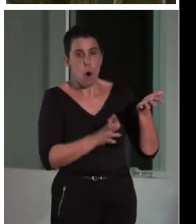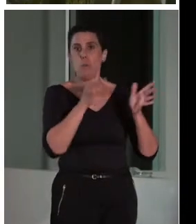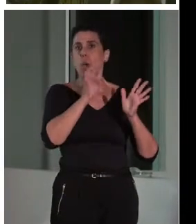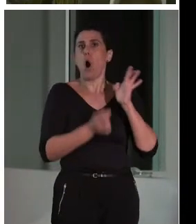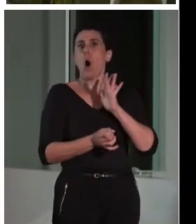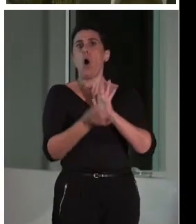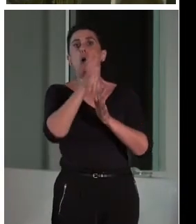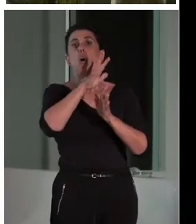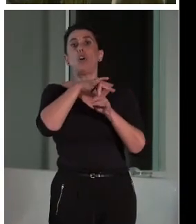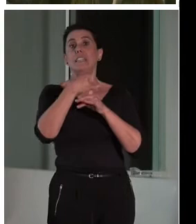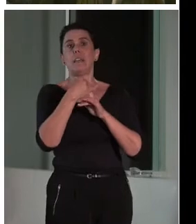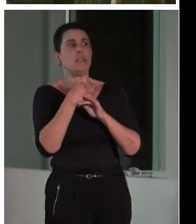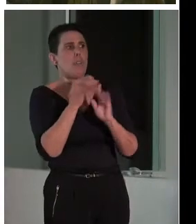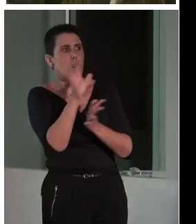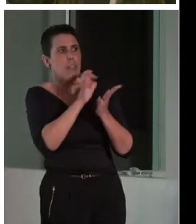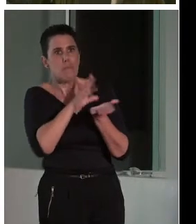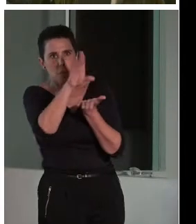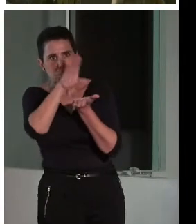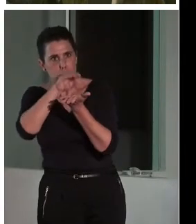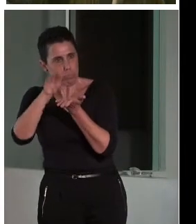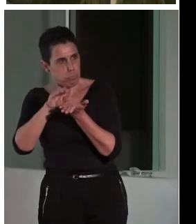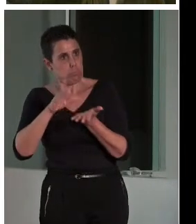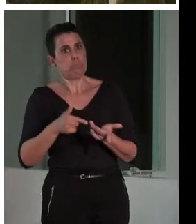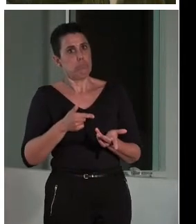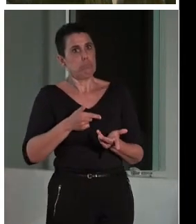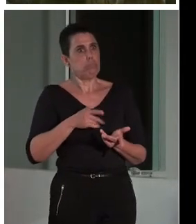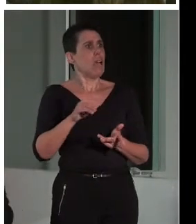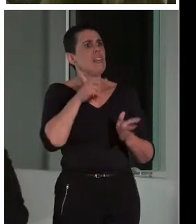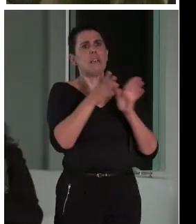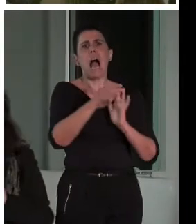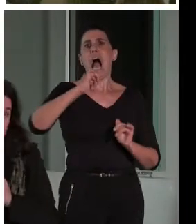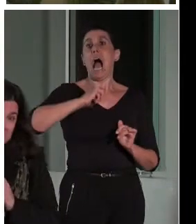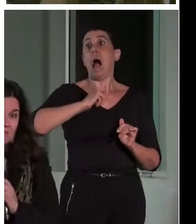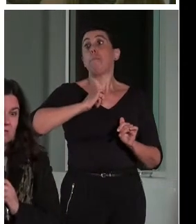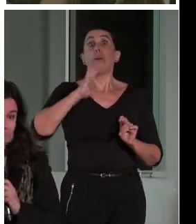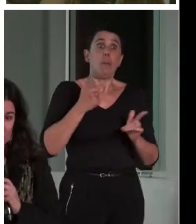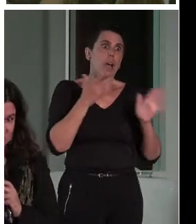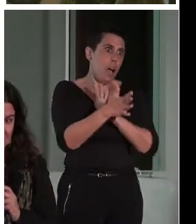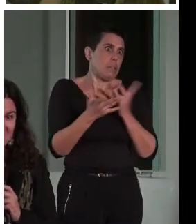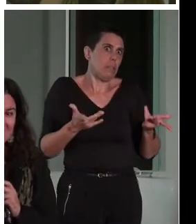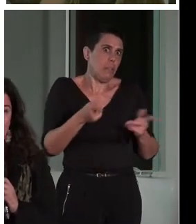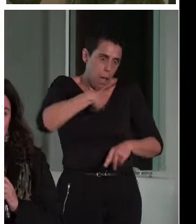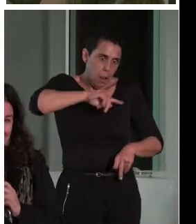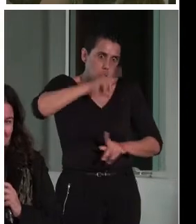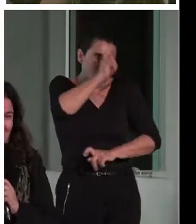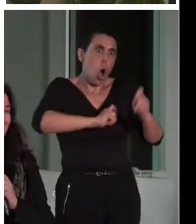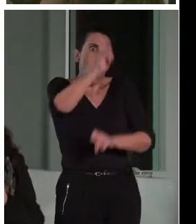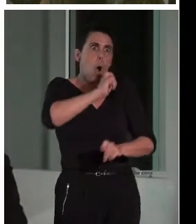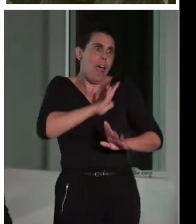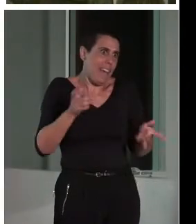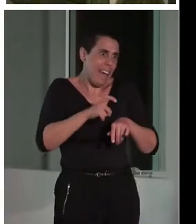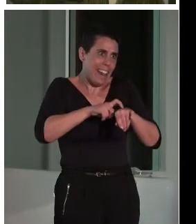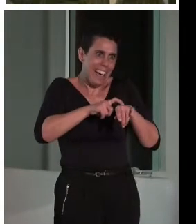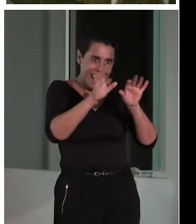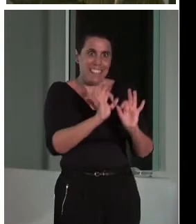tema que nos preocupa bastante y estamos reorganizando optimizar tiene que ver con que somos una ong yo sé que se diréis bueno optimizar tenemos que utilizar todos y